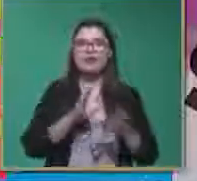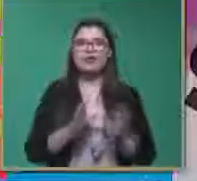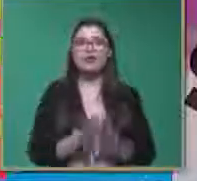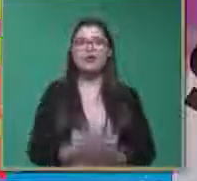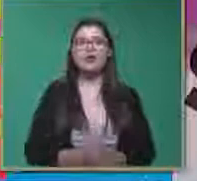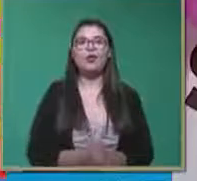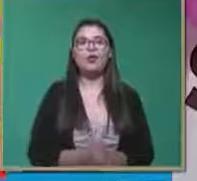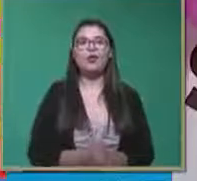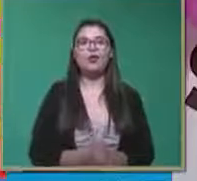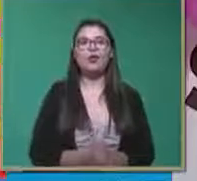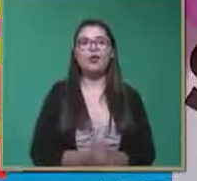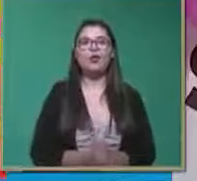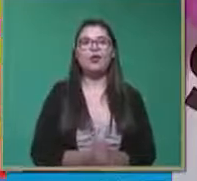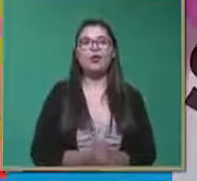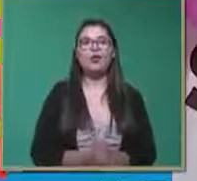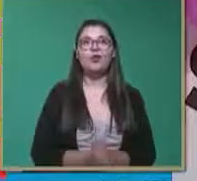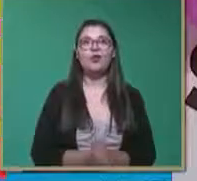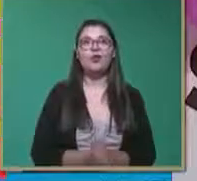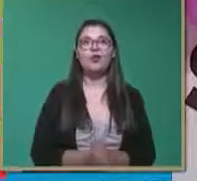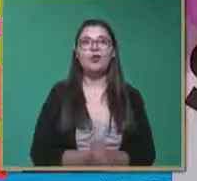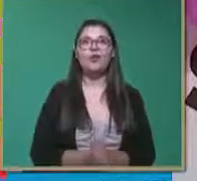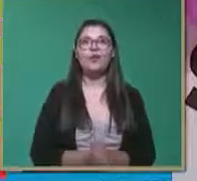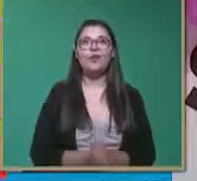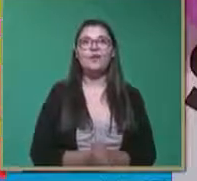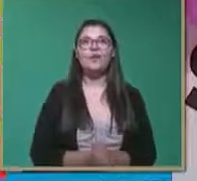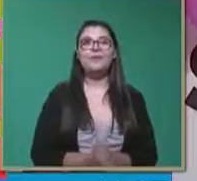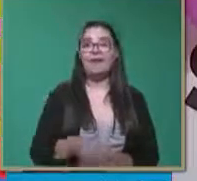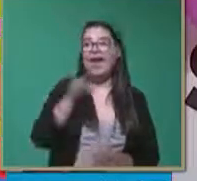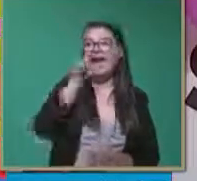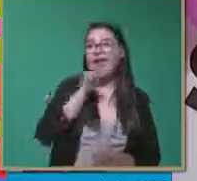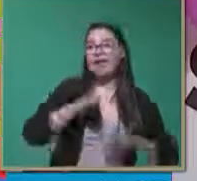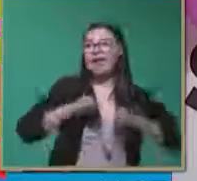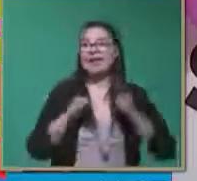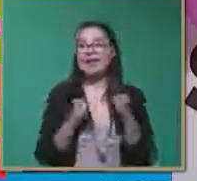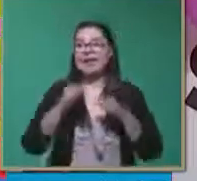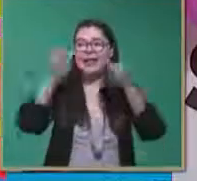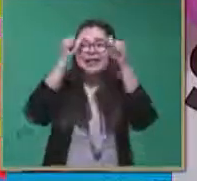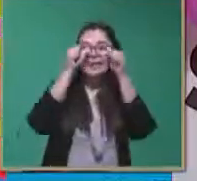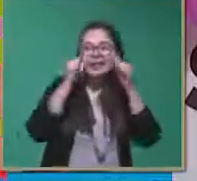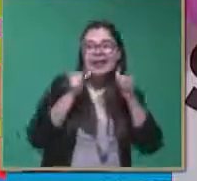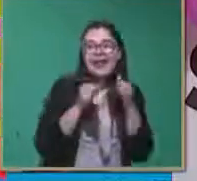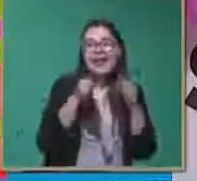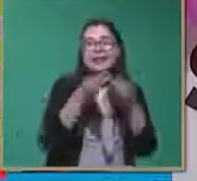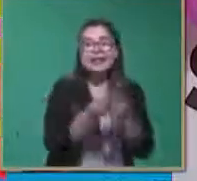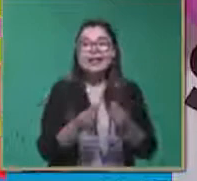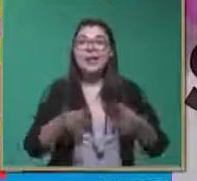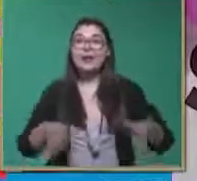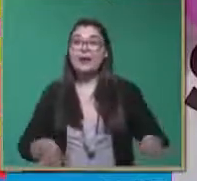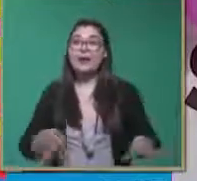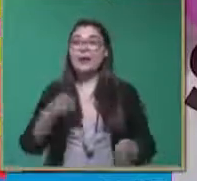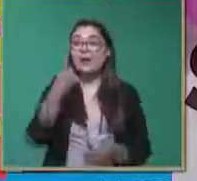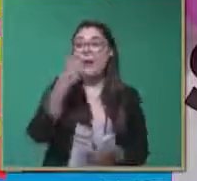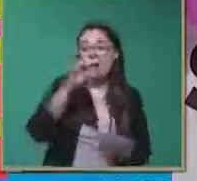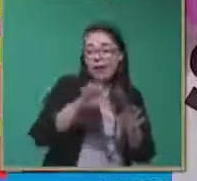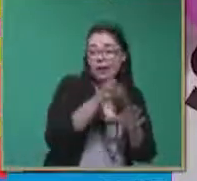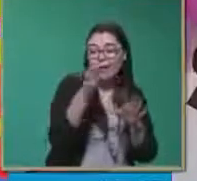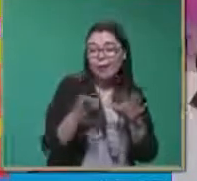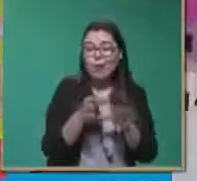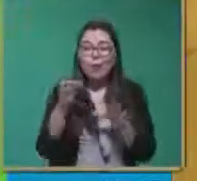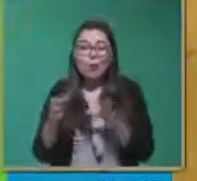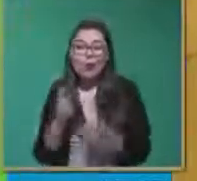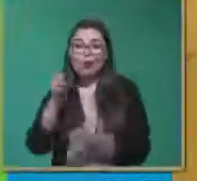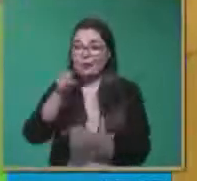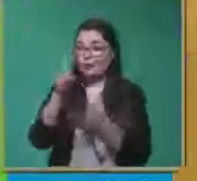quédese, no se mueva ya. Ahí empieza a girar. Vamos a cantarle. Gallinita ciega, que se te ha perdido una aguja y un dedal, date